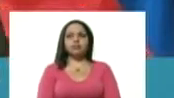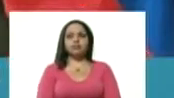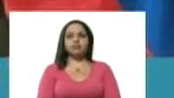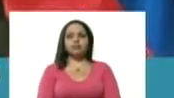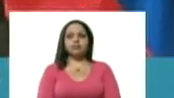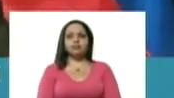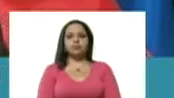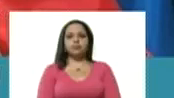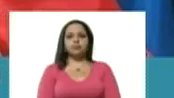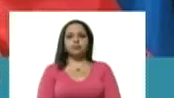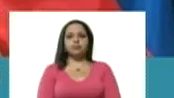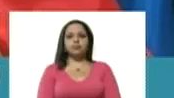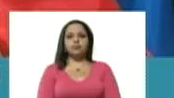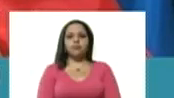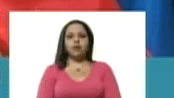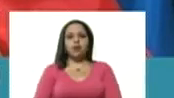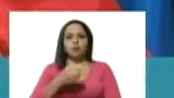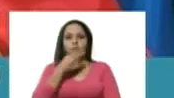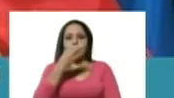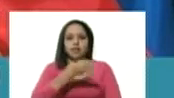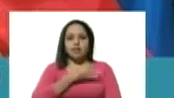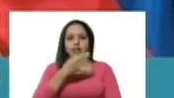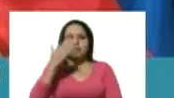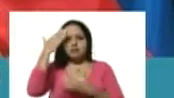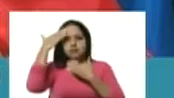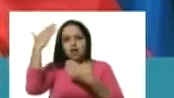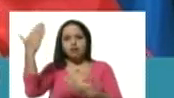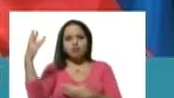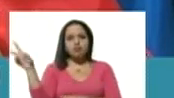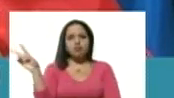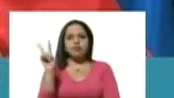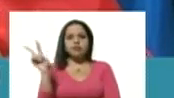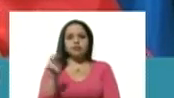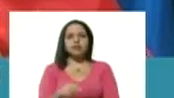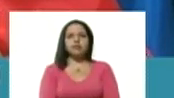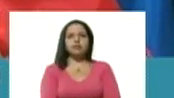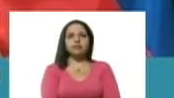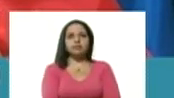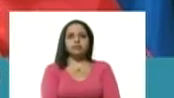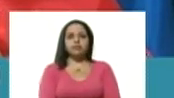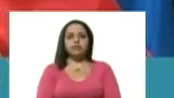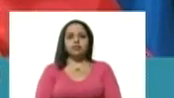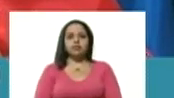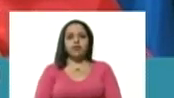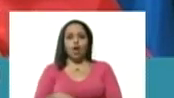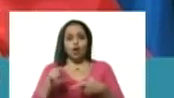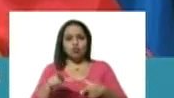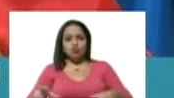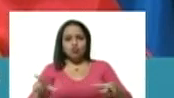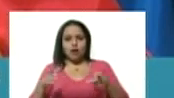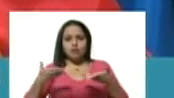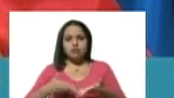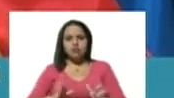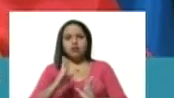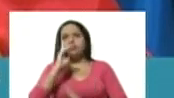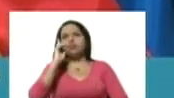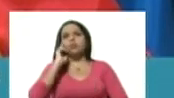Aló. Bueno, muy buenas tardes. Saludamos desde Venezuela, patria del libertador Simón Bolívar